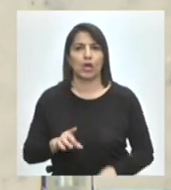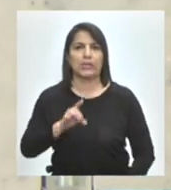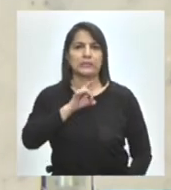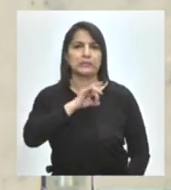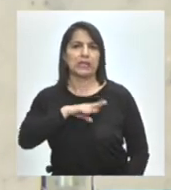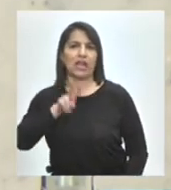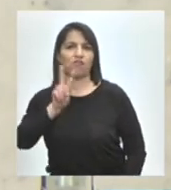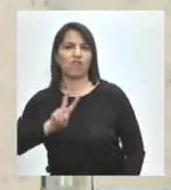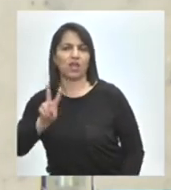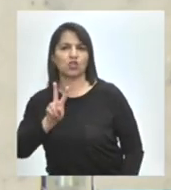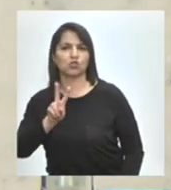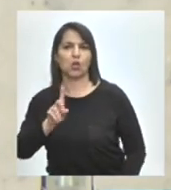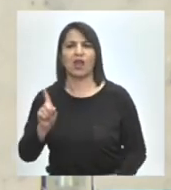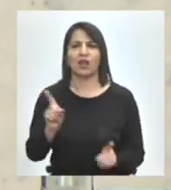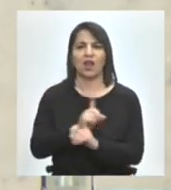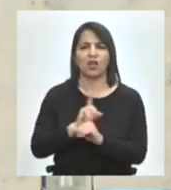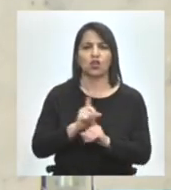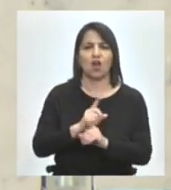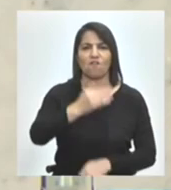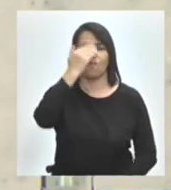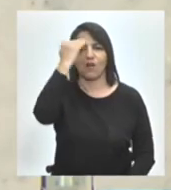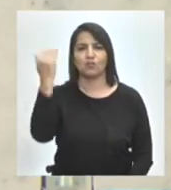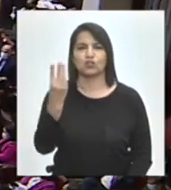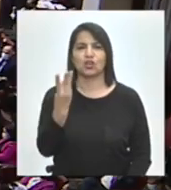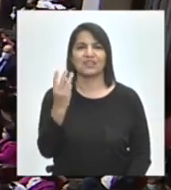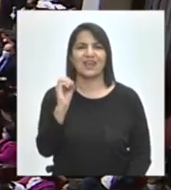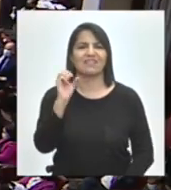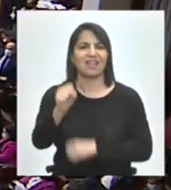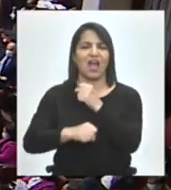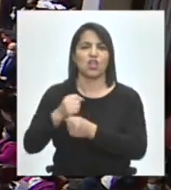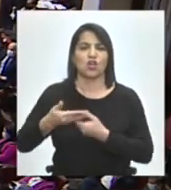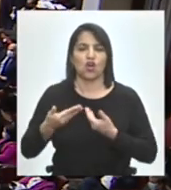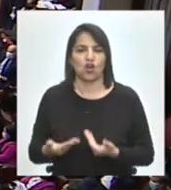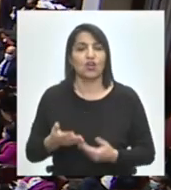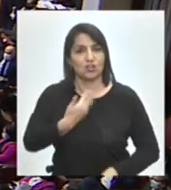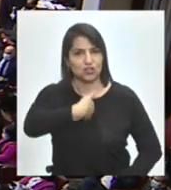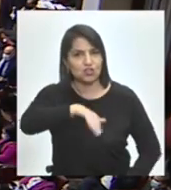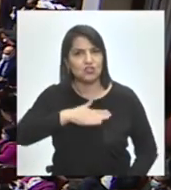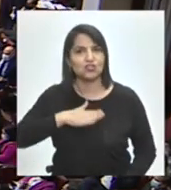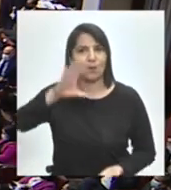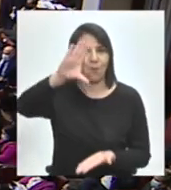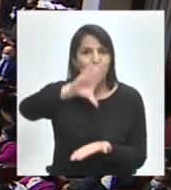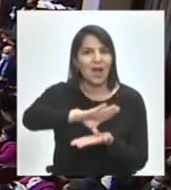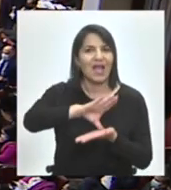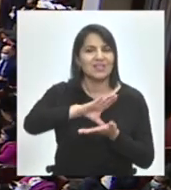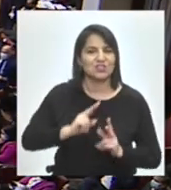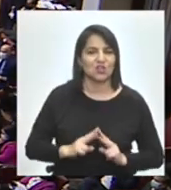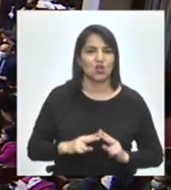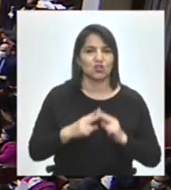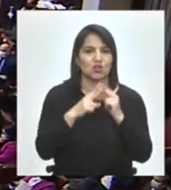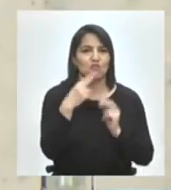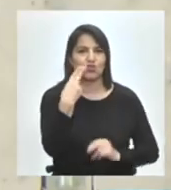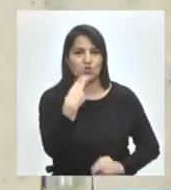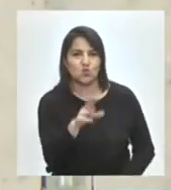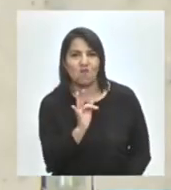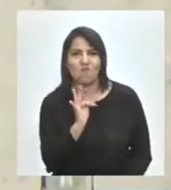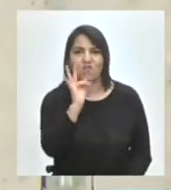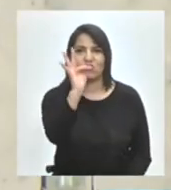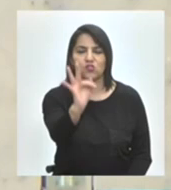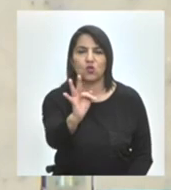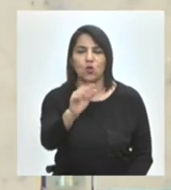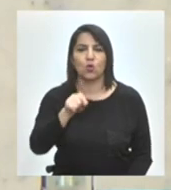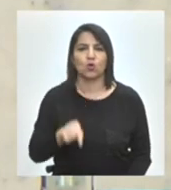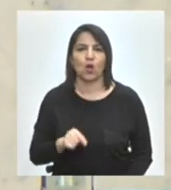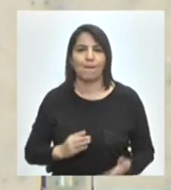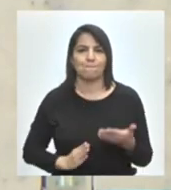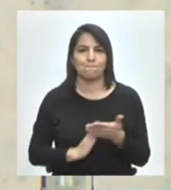momento, ni los famosos 30 años hoy. Somos un país construyendo su propio destino a partir de